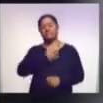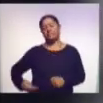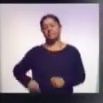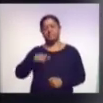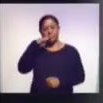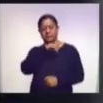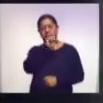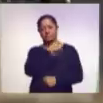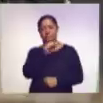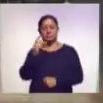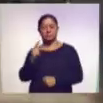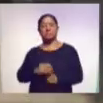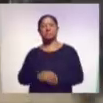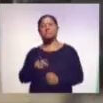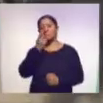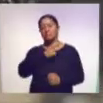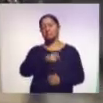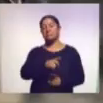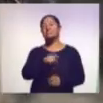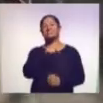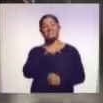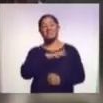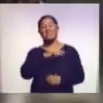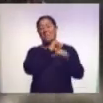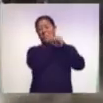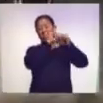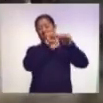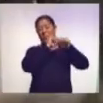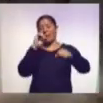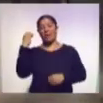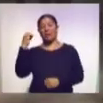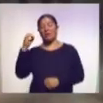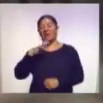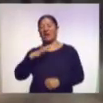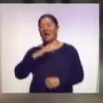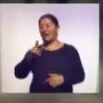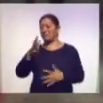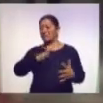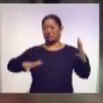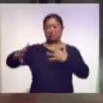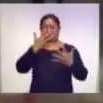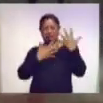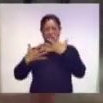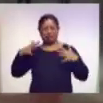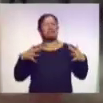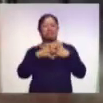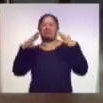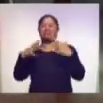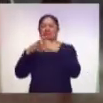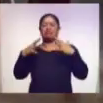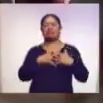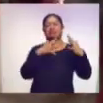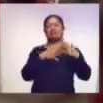Chile, Sebastián Piñera, reiteró que con los hechos estallados en octubre se desató una ola de violencia sistemática y profesional, organizada